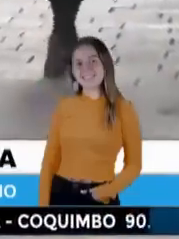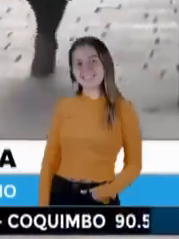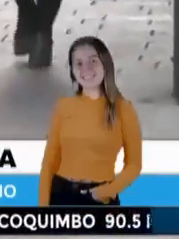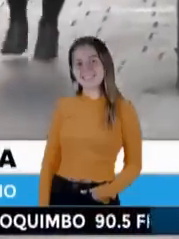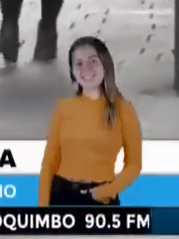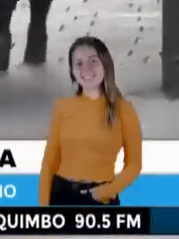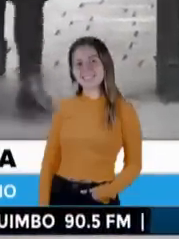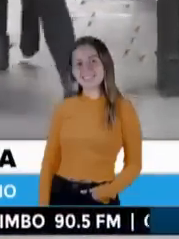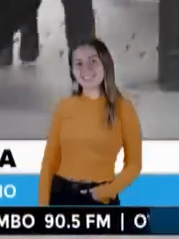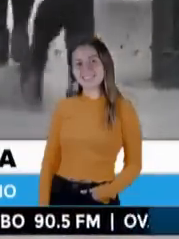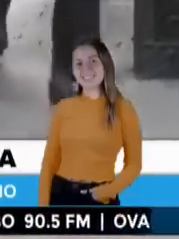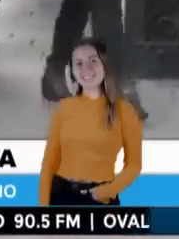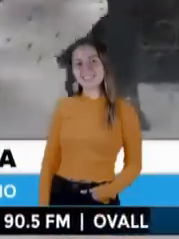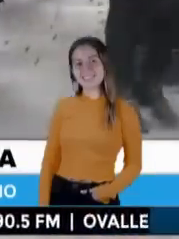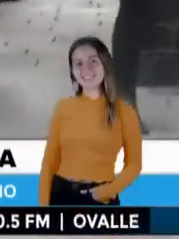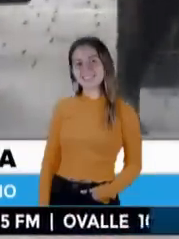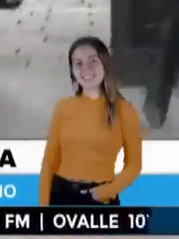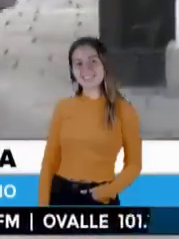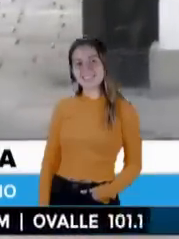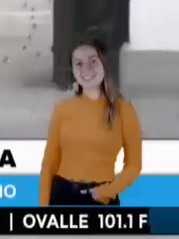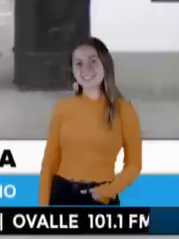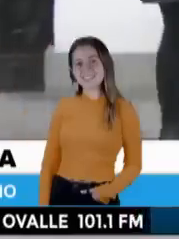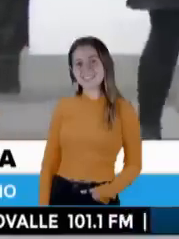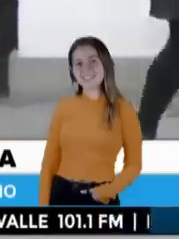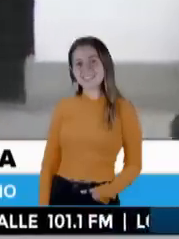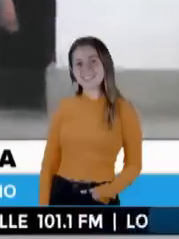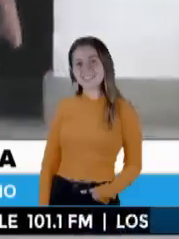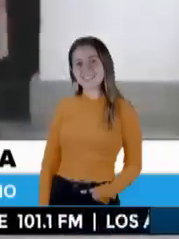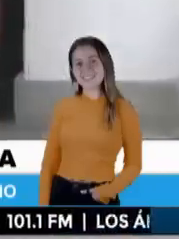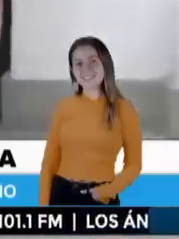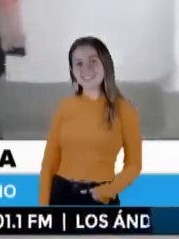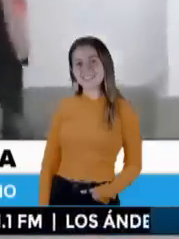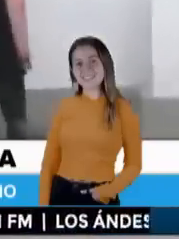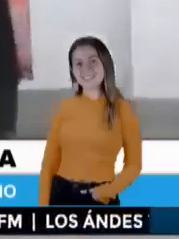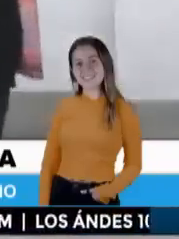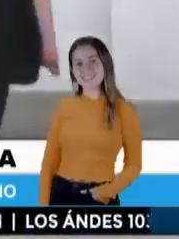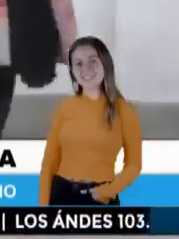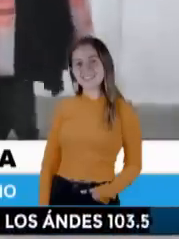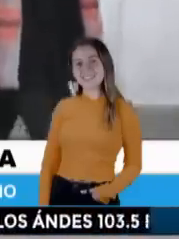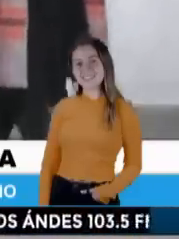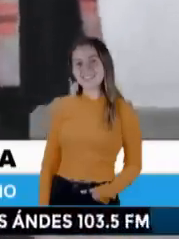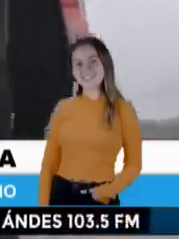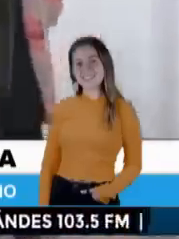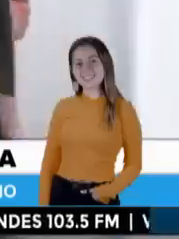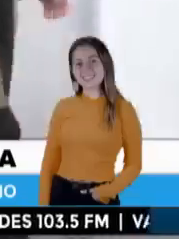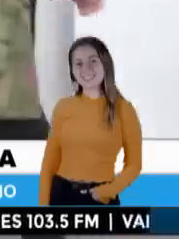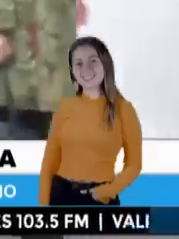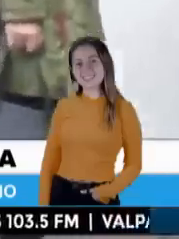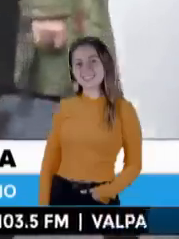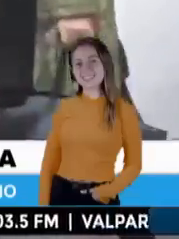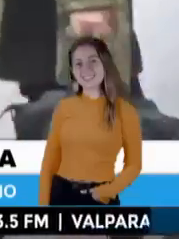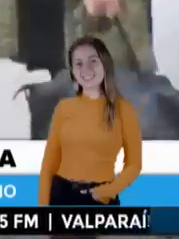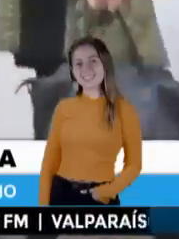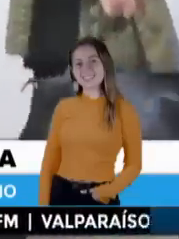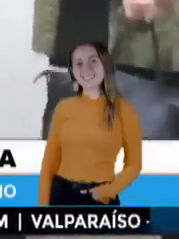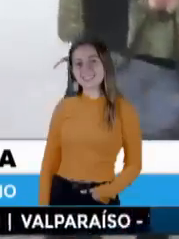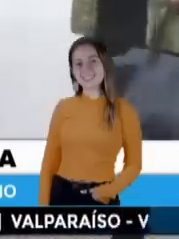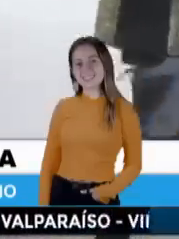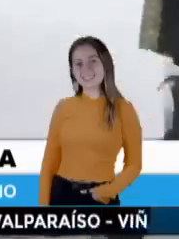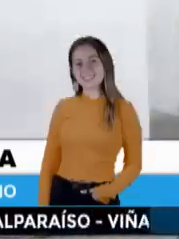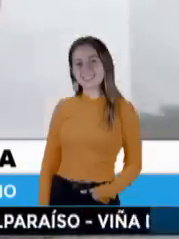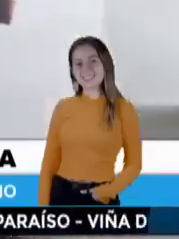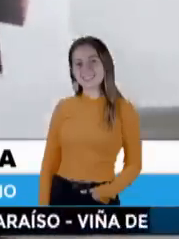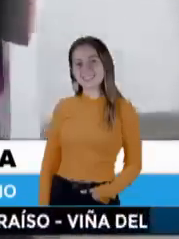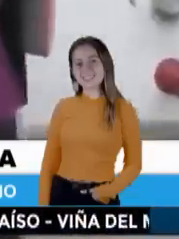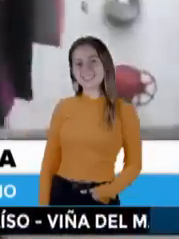más de 400 delegados, se realizará de manera telemática y va a culminar con una definición del partido. Conversamos con el